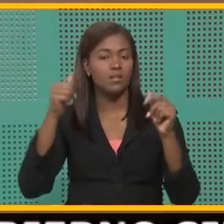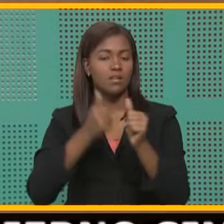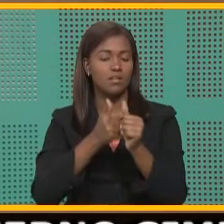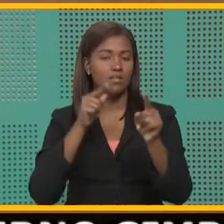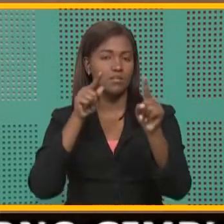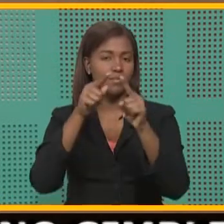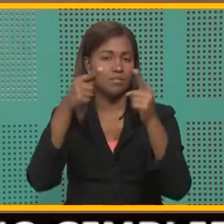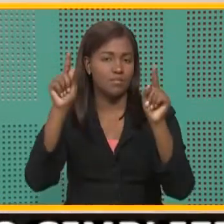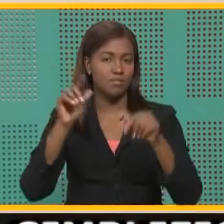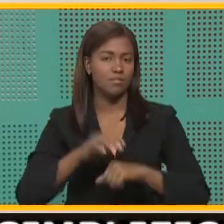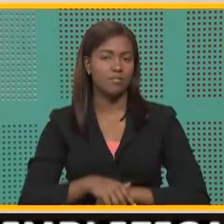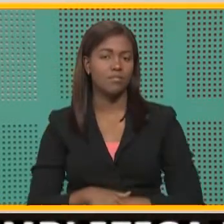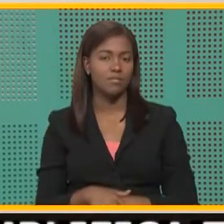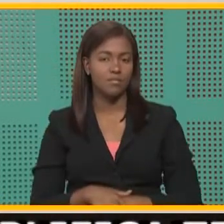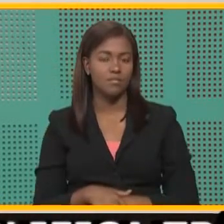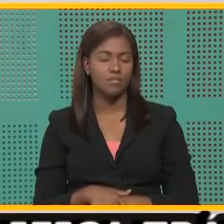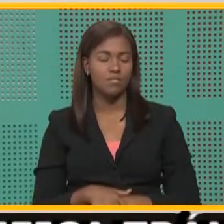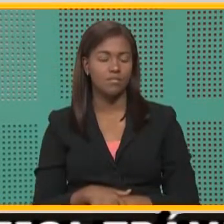meta.